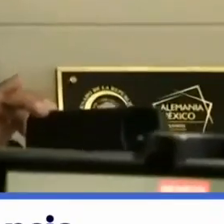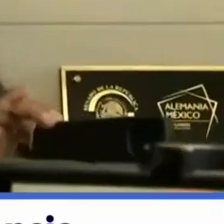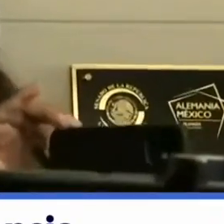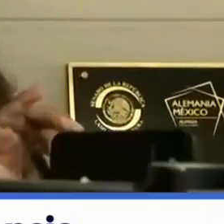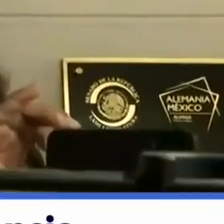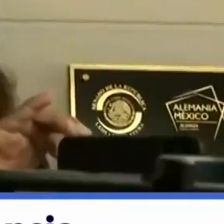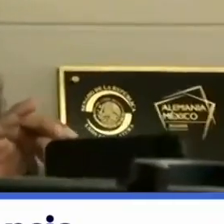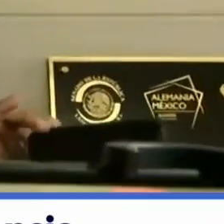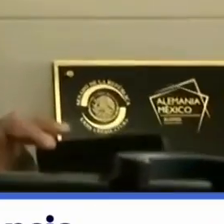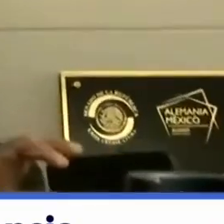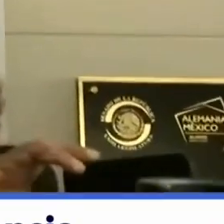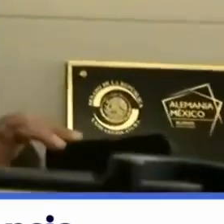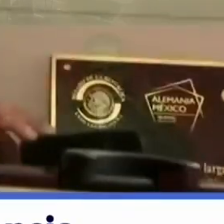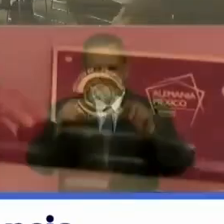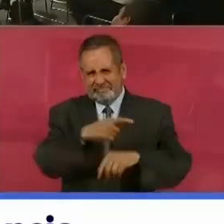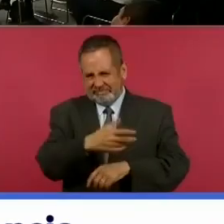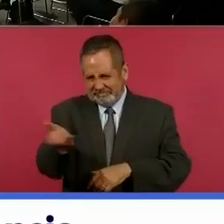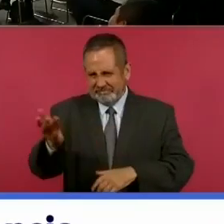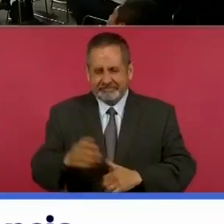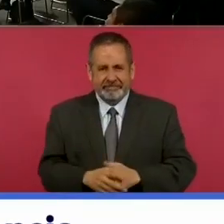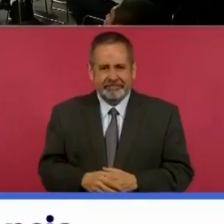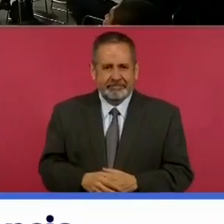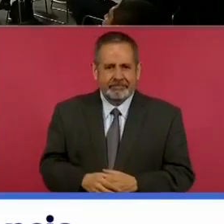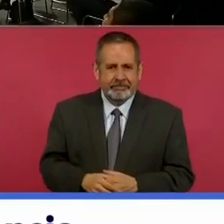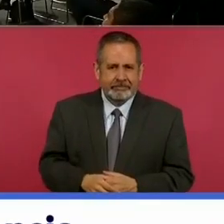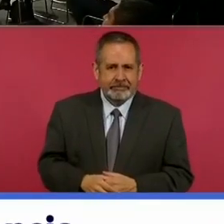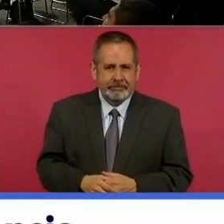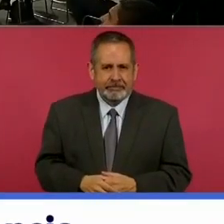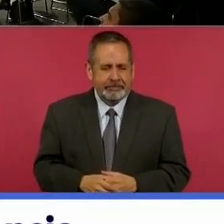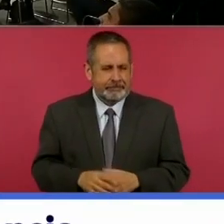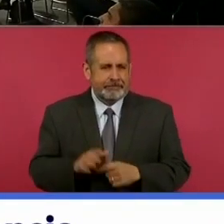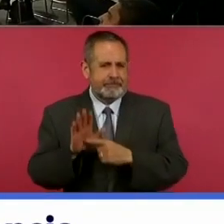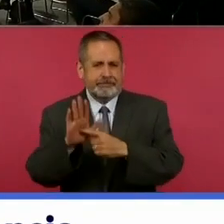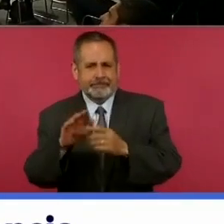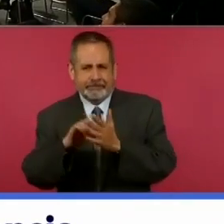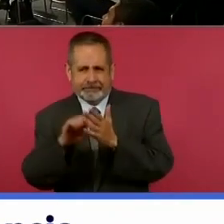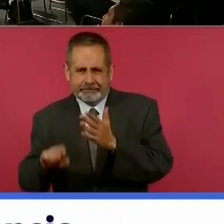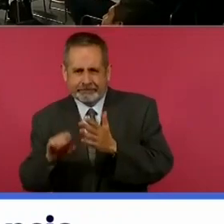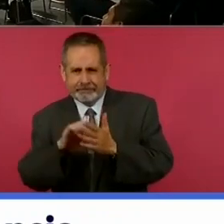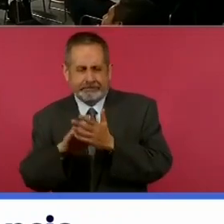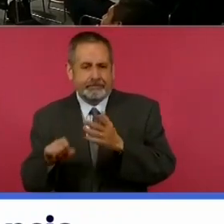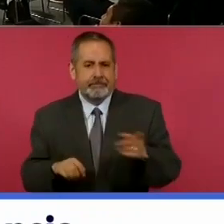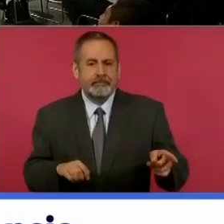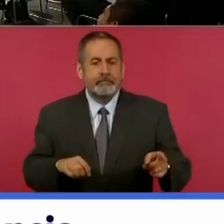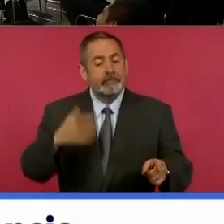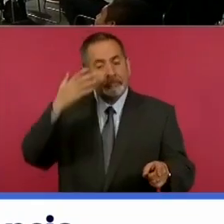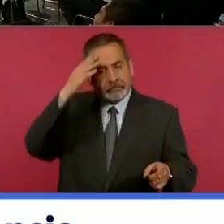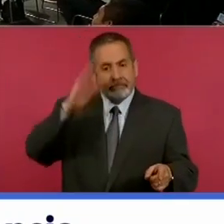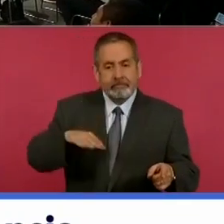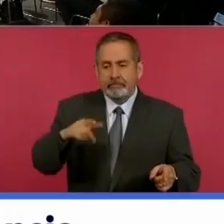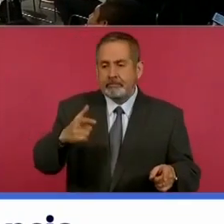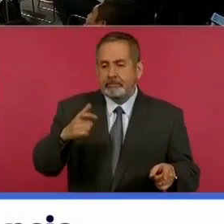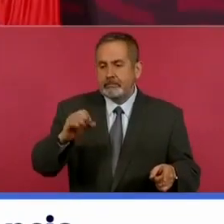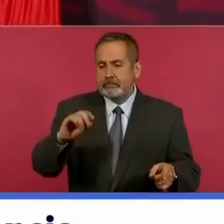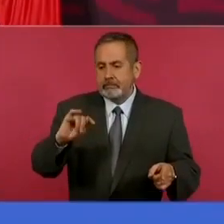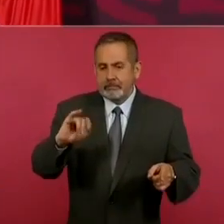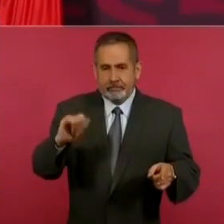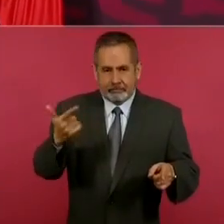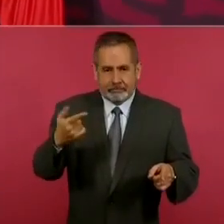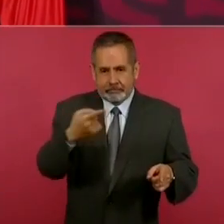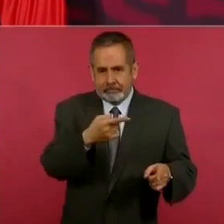pri Y resaltó que hoy seis años después es arropada por ese partido el presidente aseguró que la derecha no tiene virtudes para